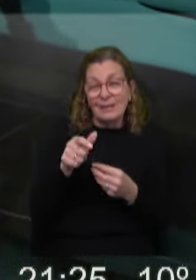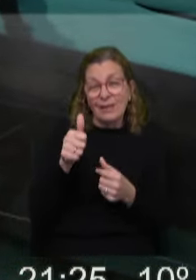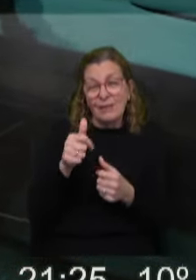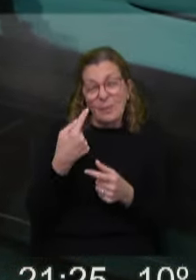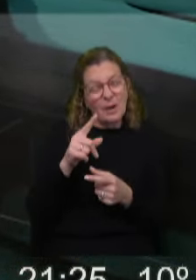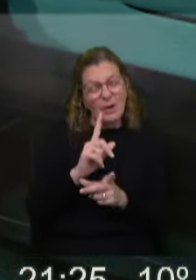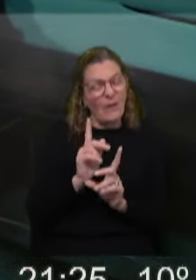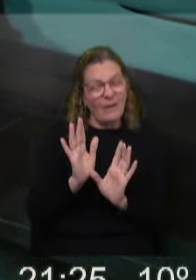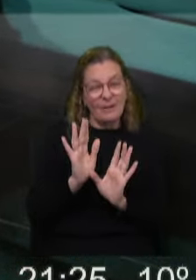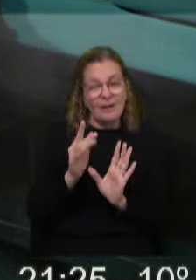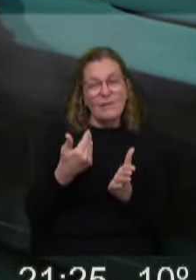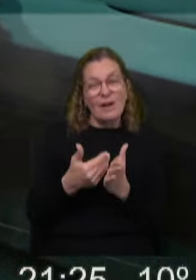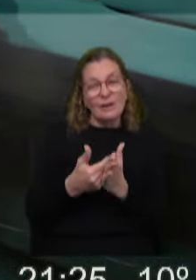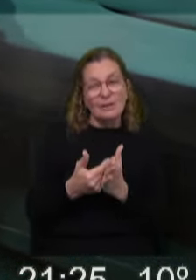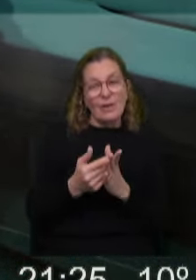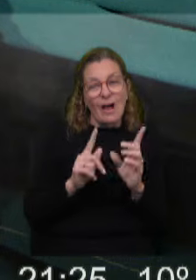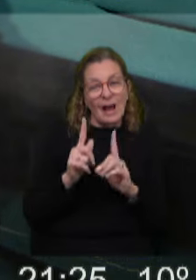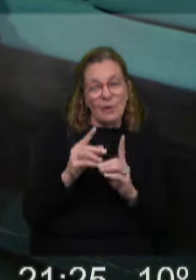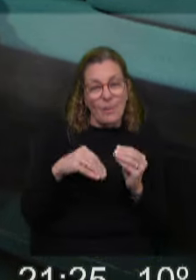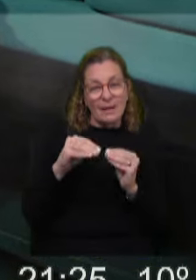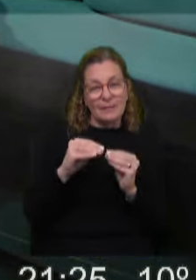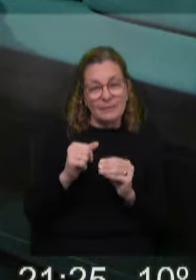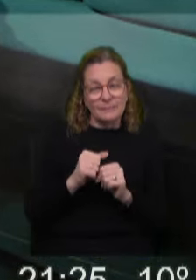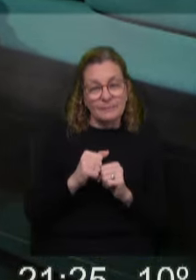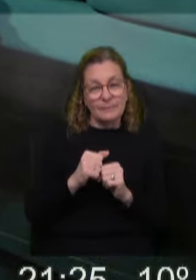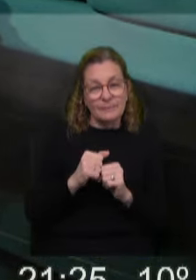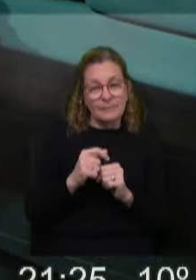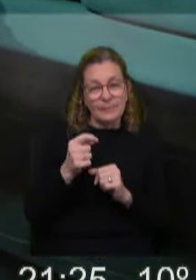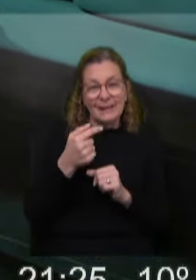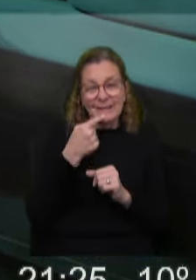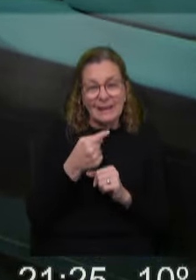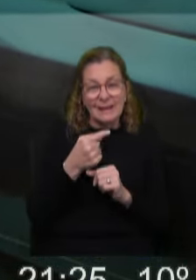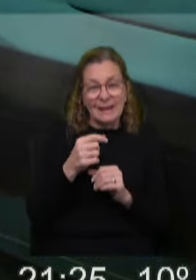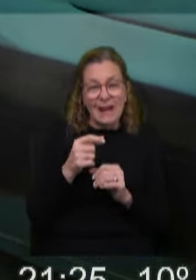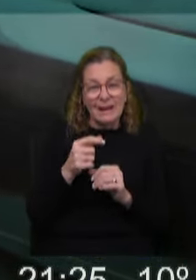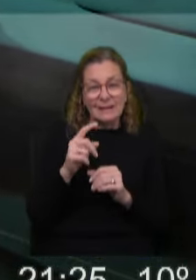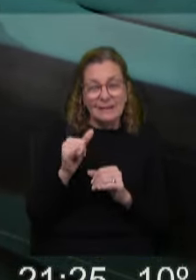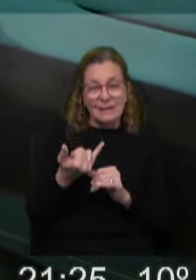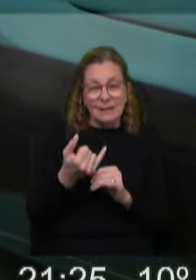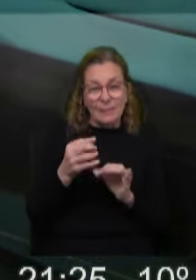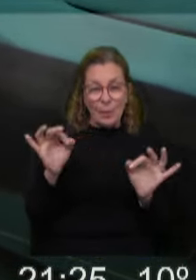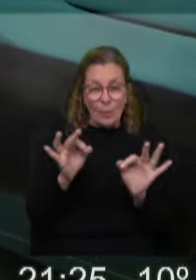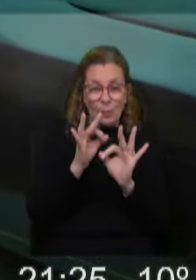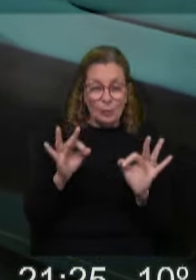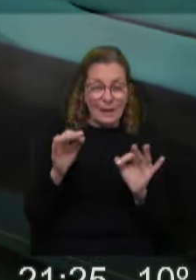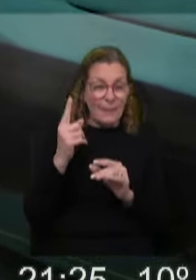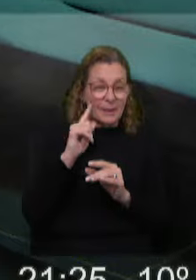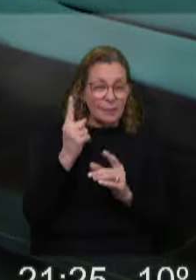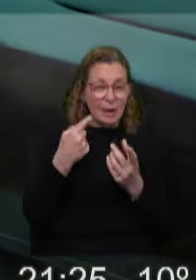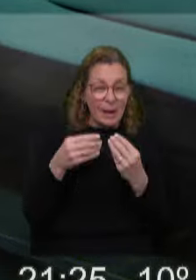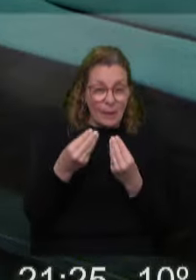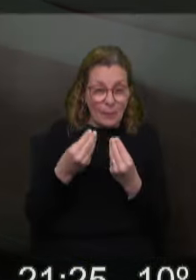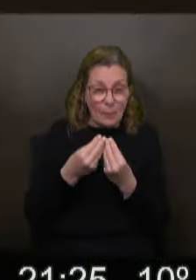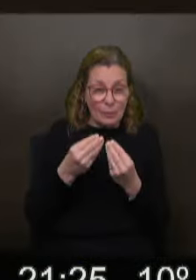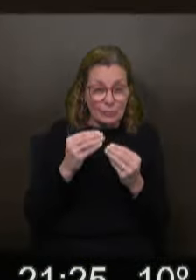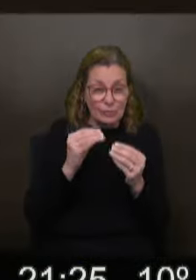no... Le faltó una vueltita más, ¿no? Recién decías que como que la música, que ya tenemos, sí, un montón de cosas para escuchar y hay mucho